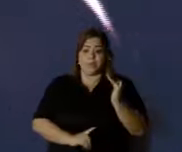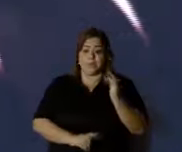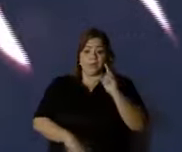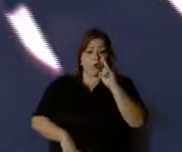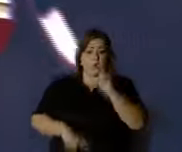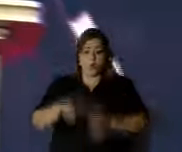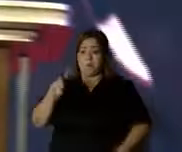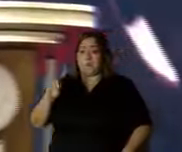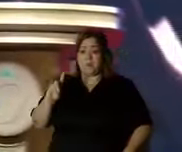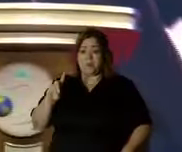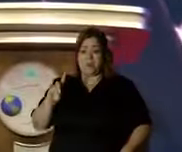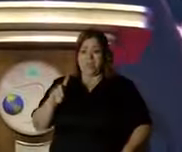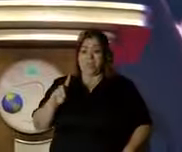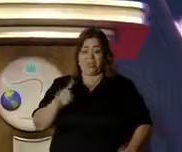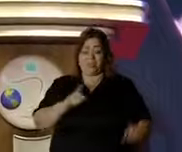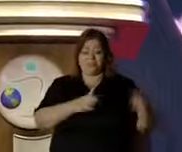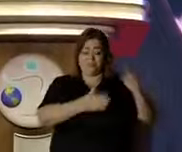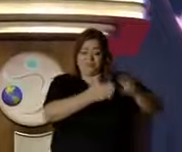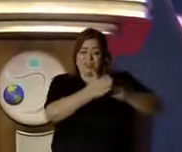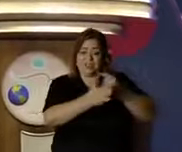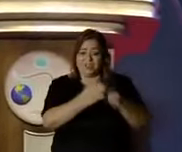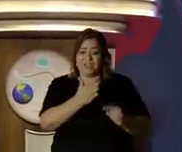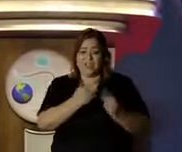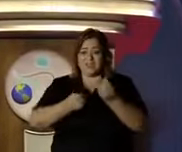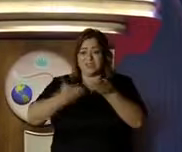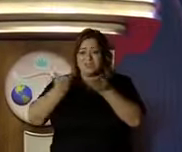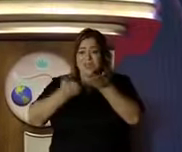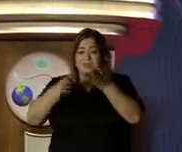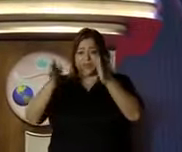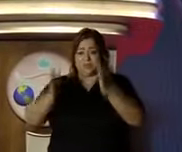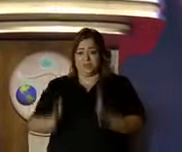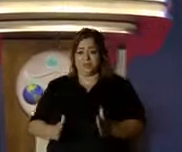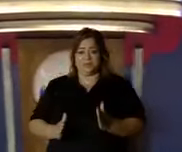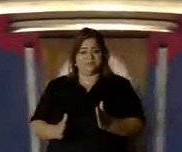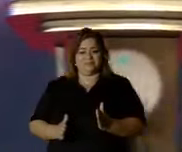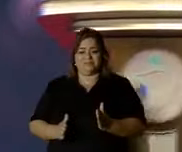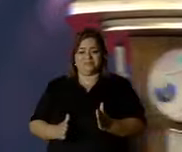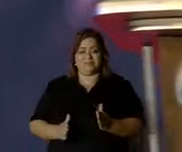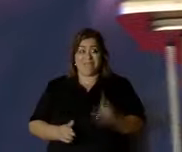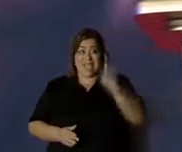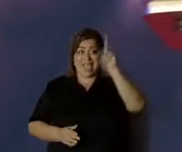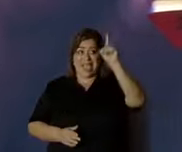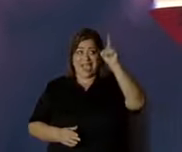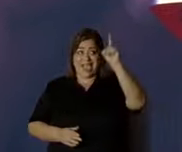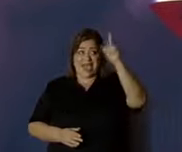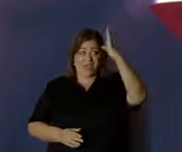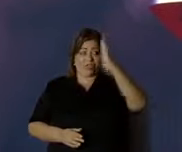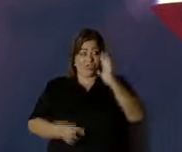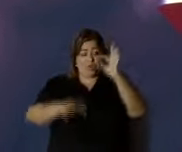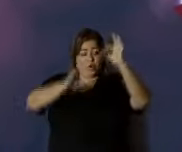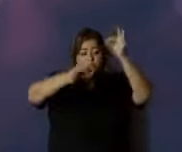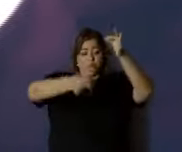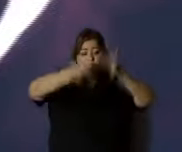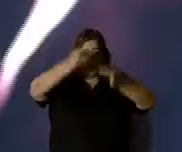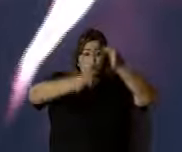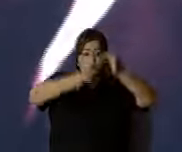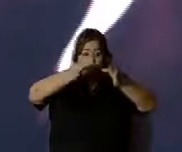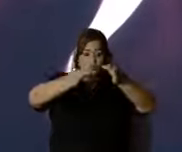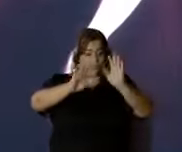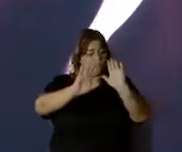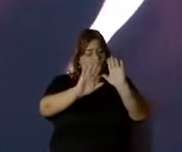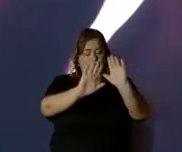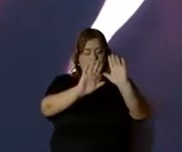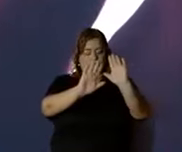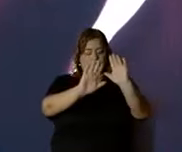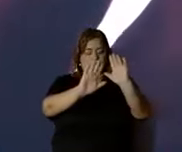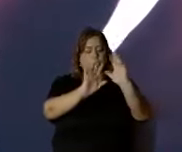pagar consecuencias. Pues déjele a Dios, que Él es el que va a pagar esas consecuencias. Él dice: mía la venganza, yo pagaré. Déjala ir a Dios,